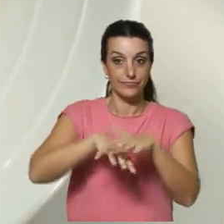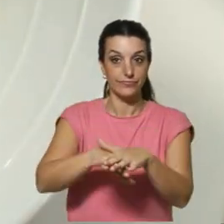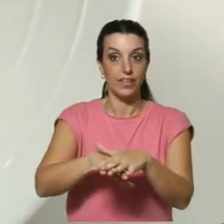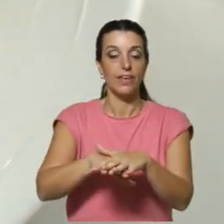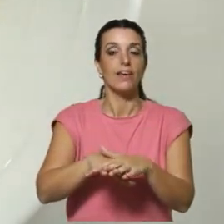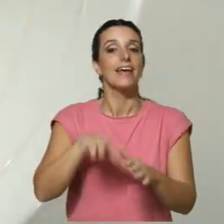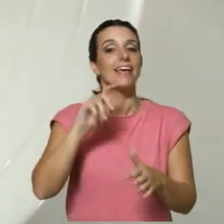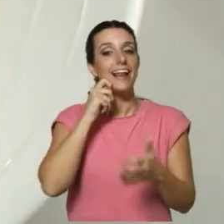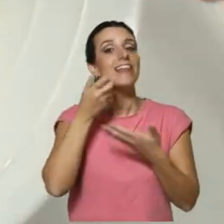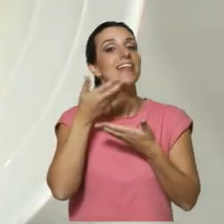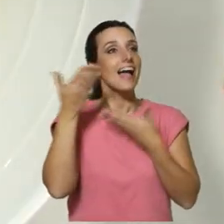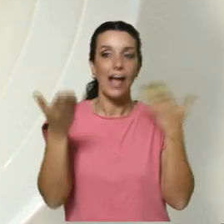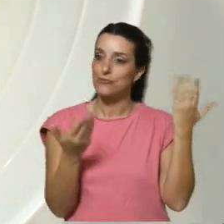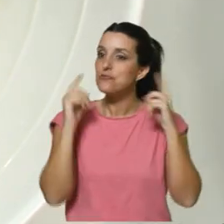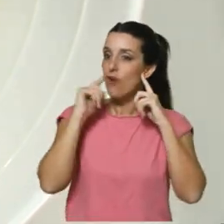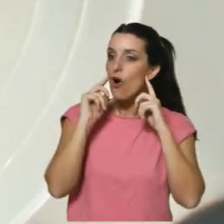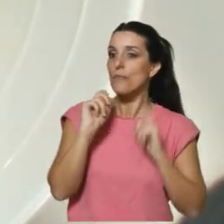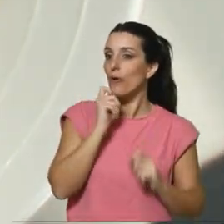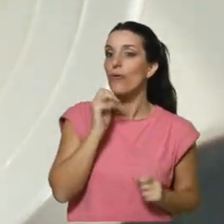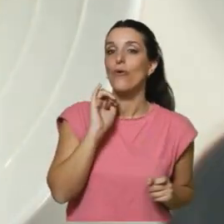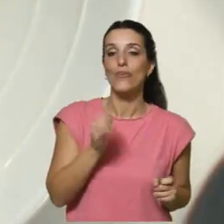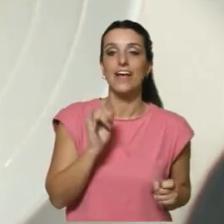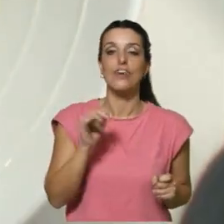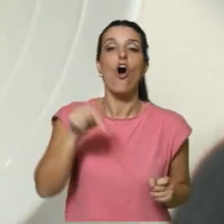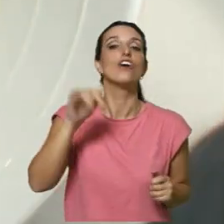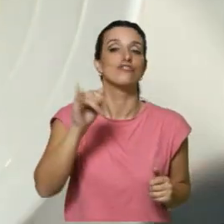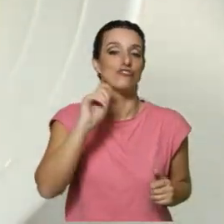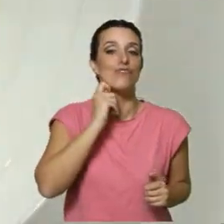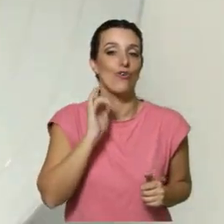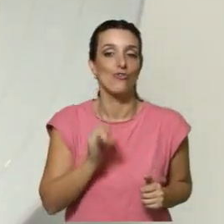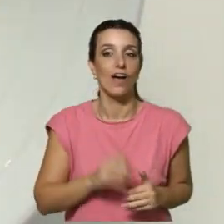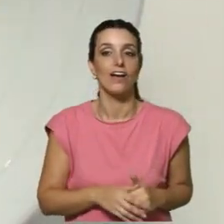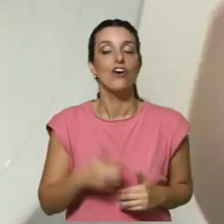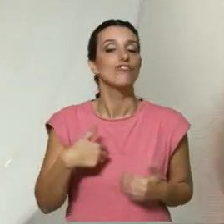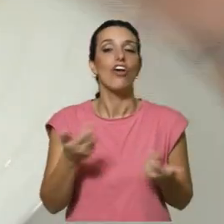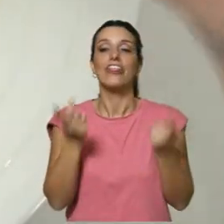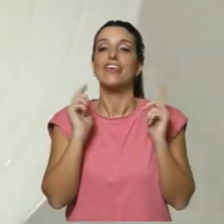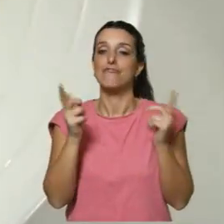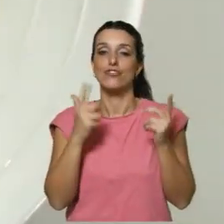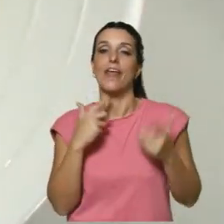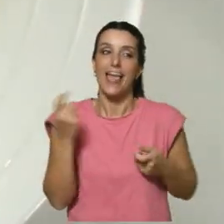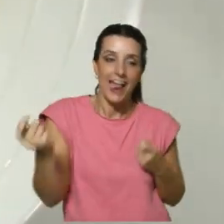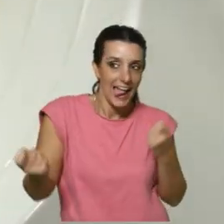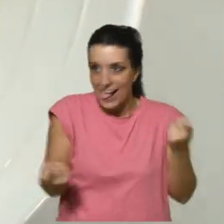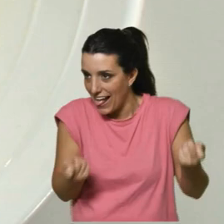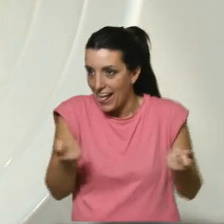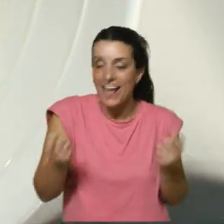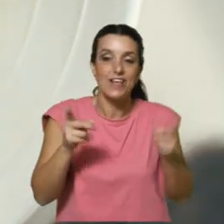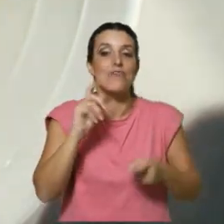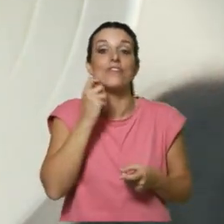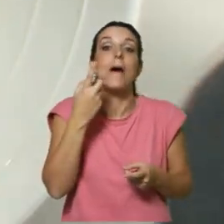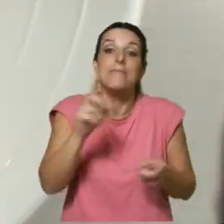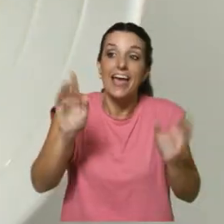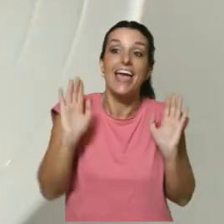Qué linda la musicalización que tenemos hoy. Oye. Sí, me gustó, me gustó. Yo disfruto de la pachanga también. Yo no voy a decir que no, pero...